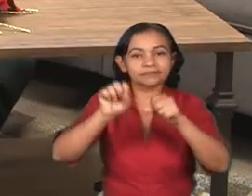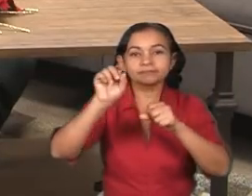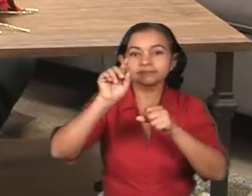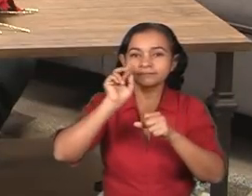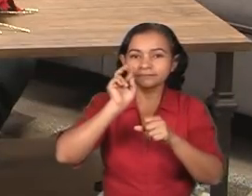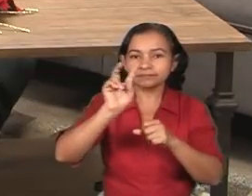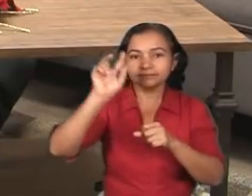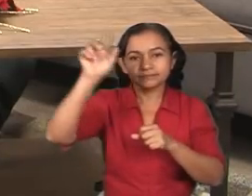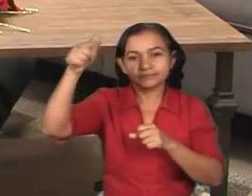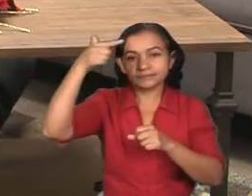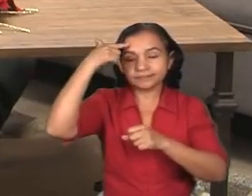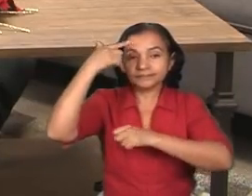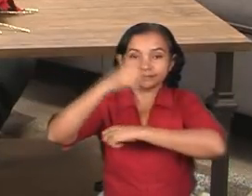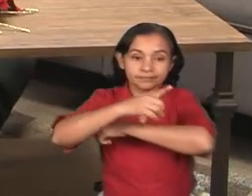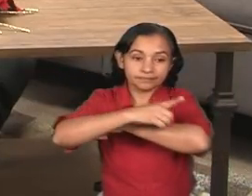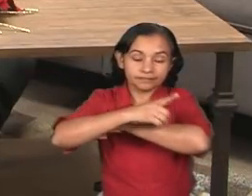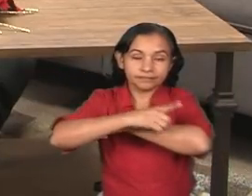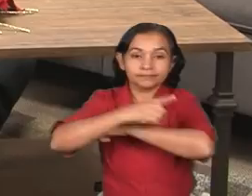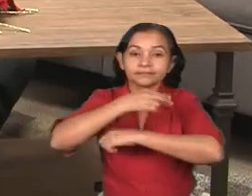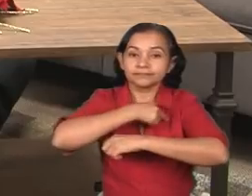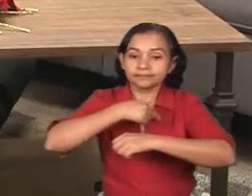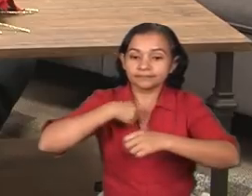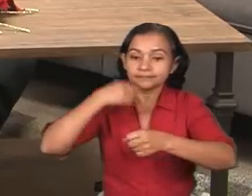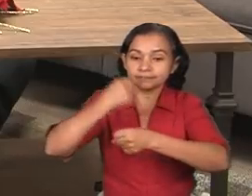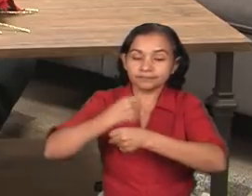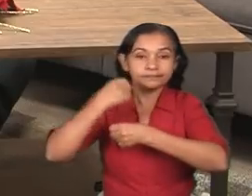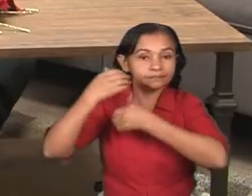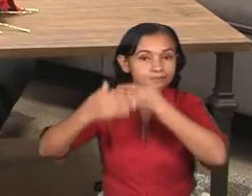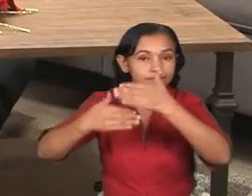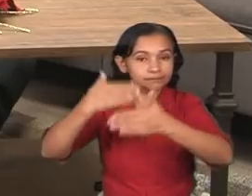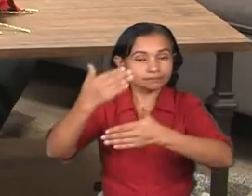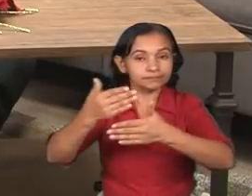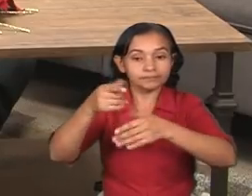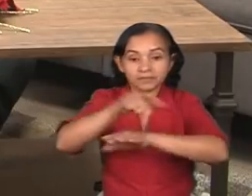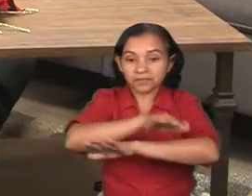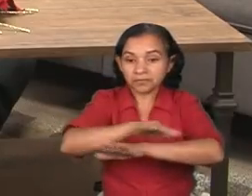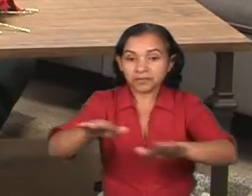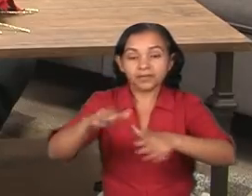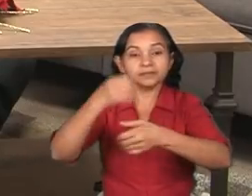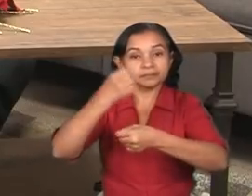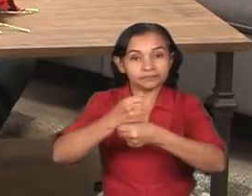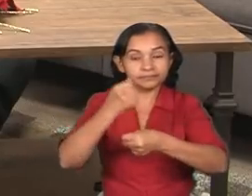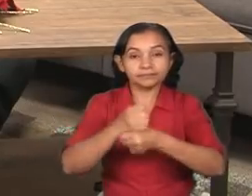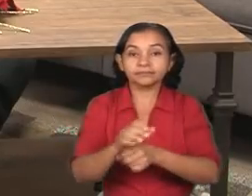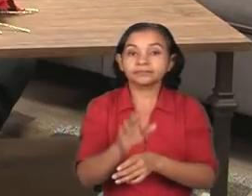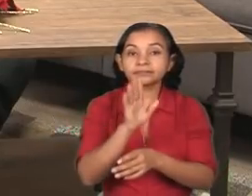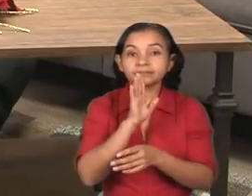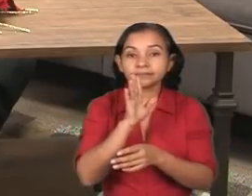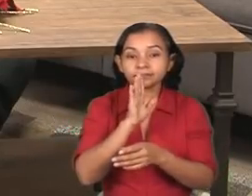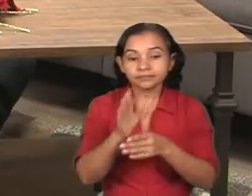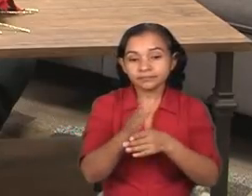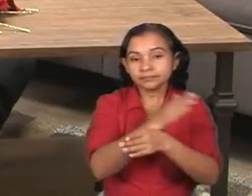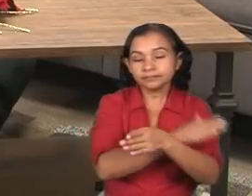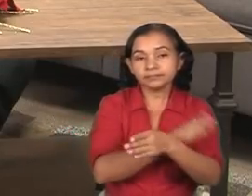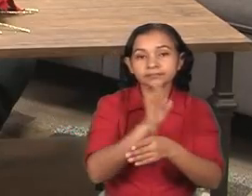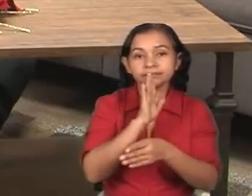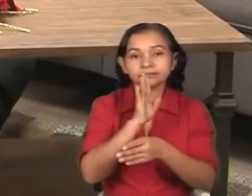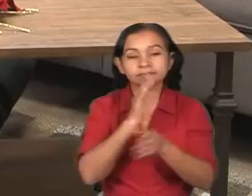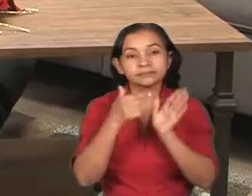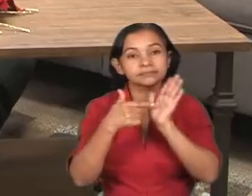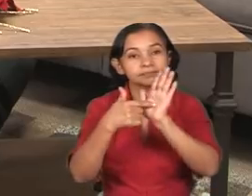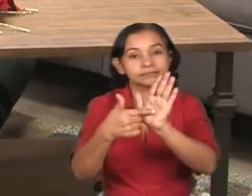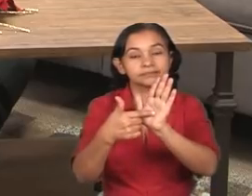del comandante Daniel ha venido desarrollando, que están en ejecución y unas que han venido finalizando. y hablábamos ahorita antes nosotros, Elmer, por ejemplo, el